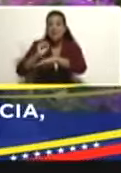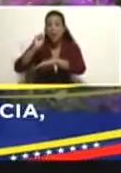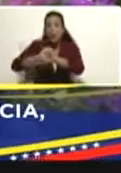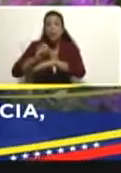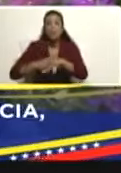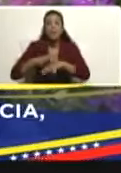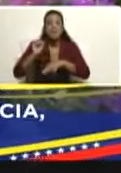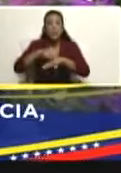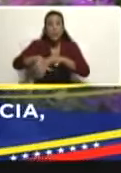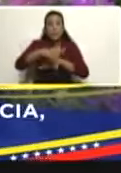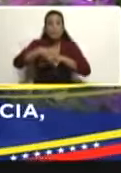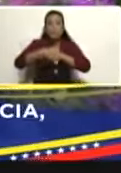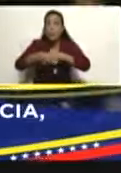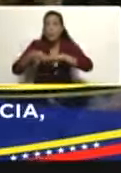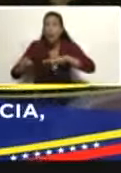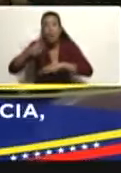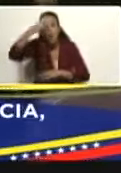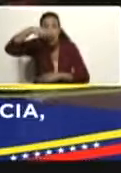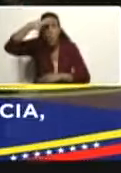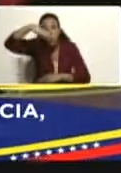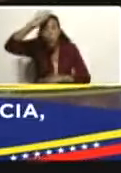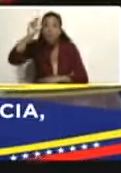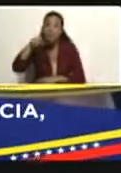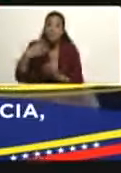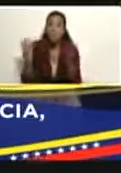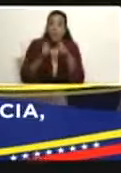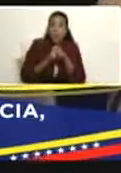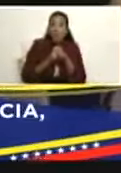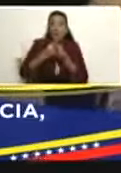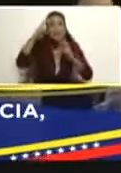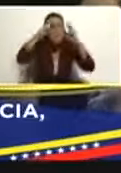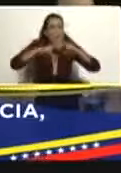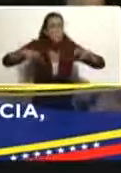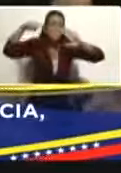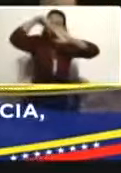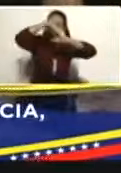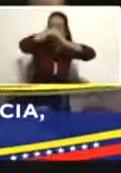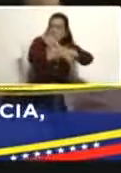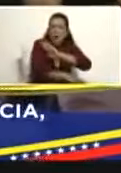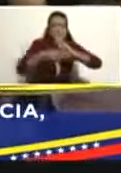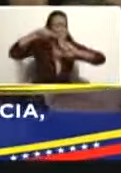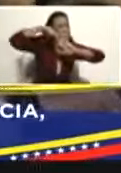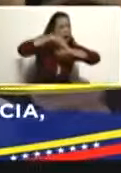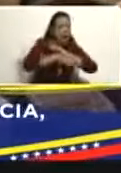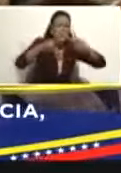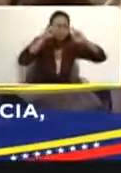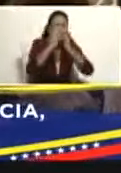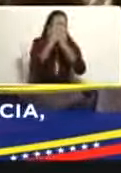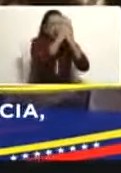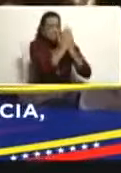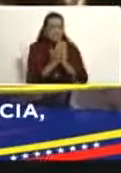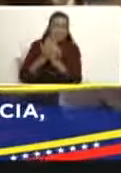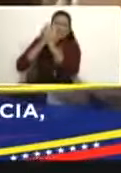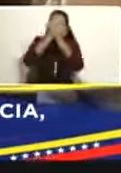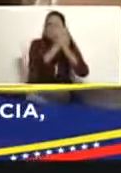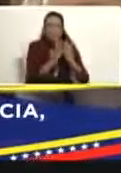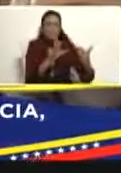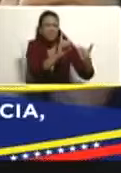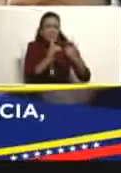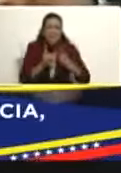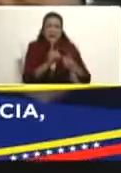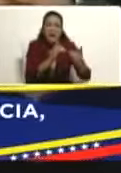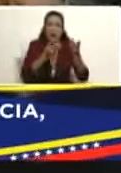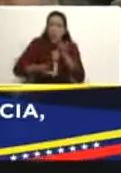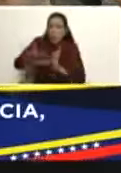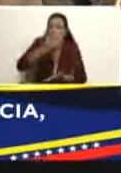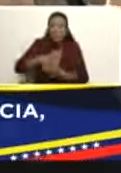San Vincent, Grenada, Cuba, que está con nosotros haciendo investigación, caminando por estos espacios, presidente, en el diálogo de los saberes, en